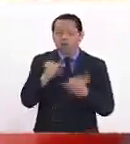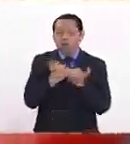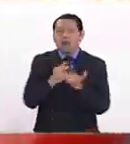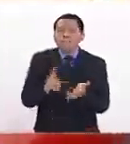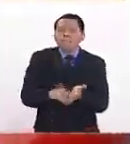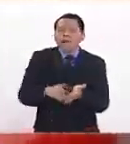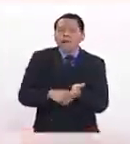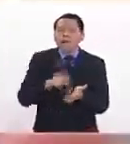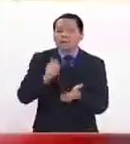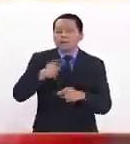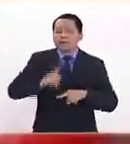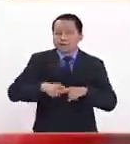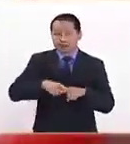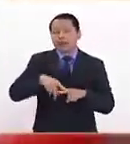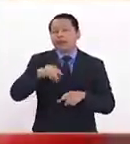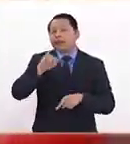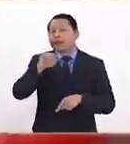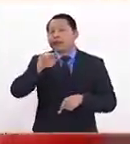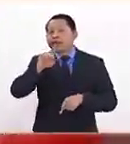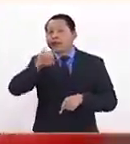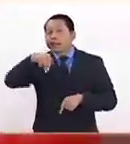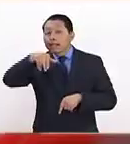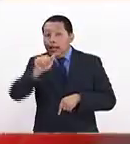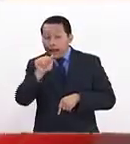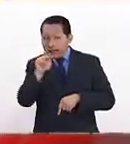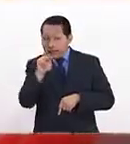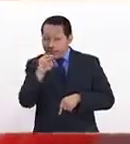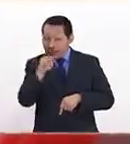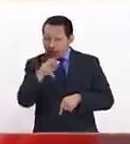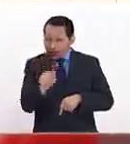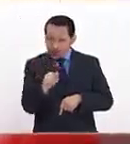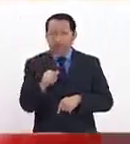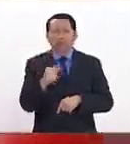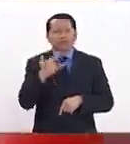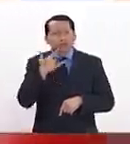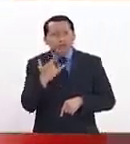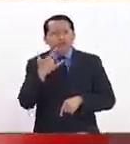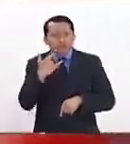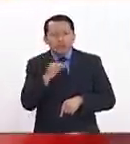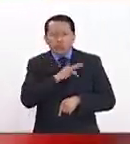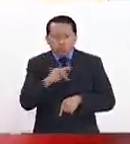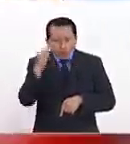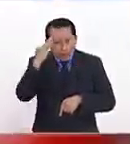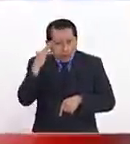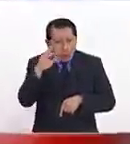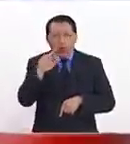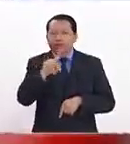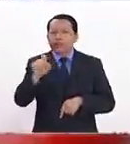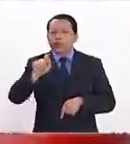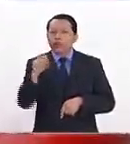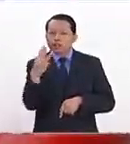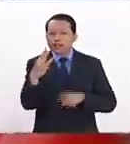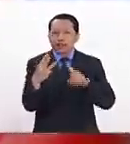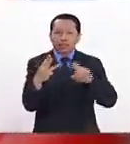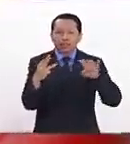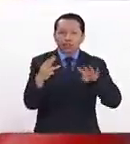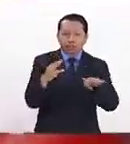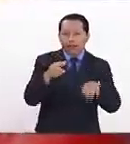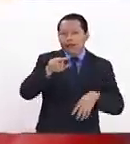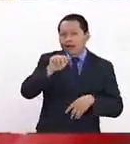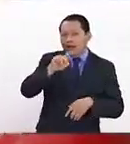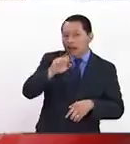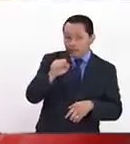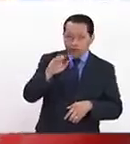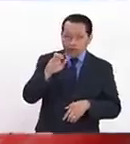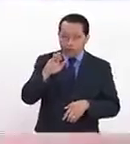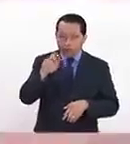la localía fueron los Pacers de Indiana, que sufrieron, pero lograron la victoria en tiempo extra por 123-119 ante los Nets de